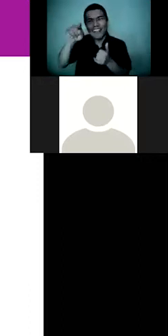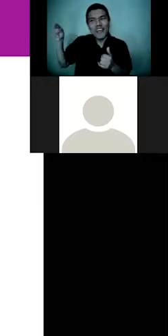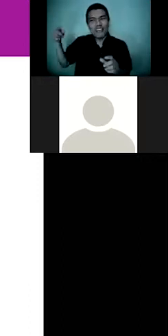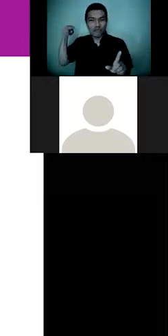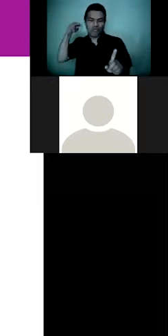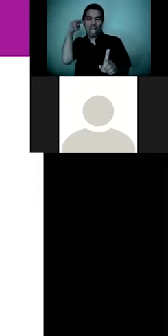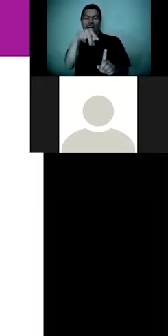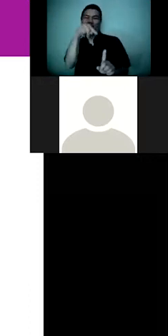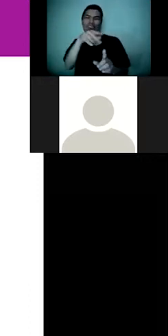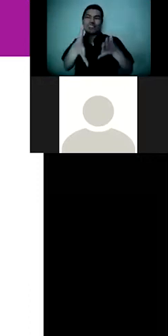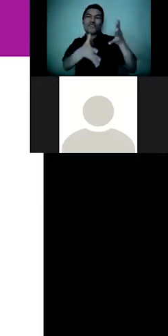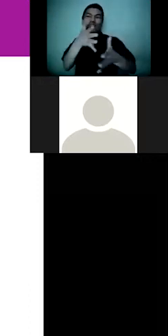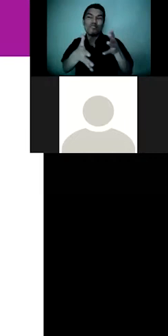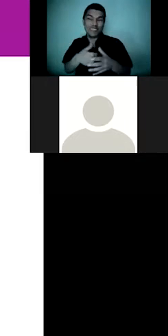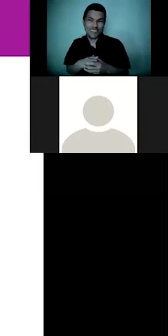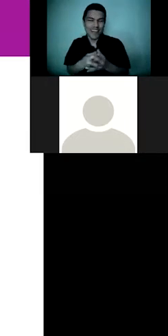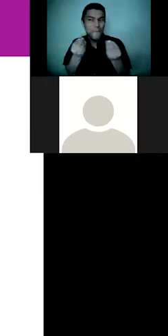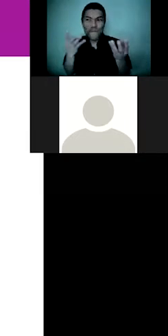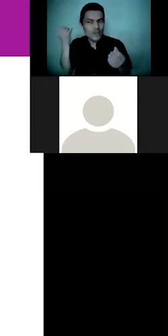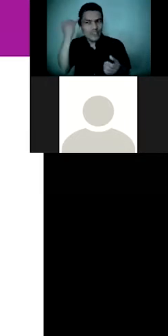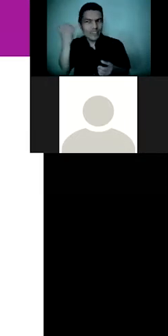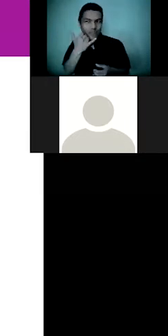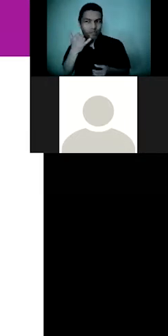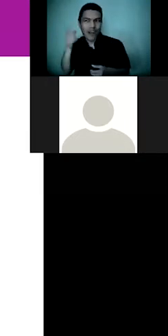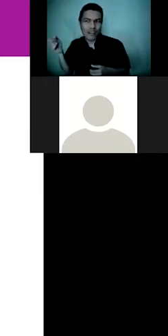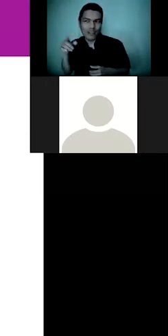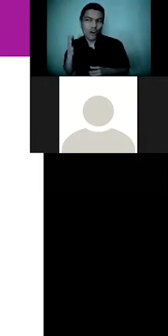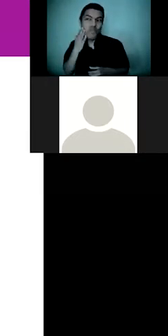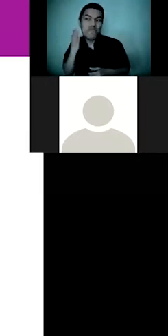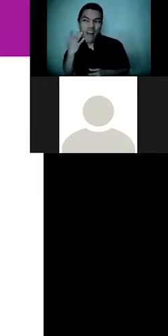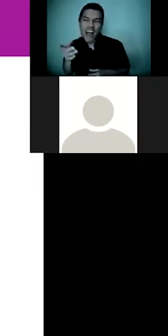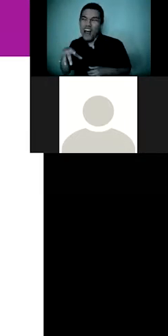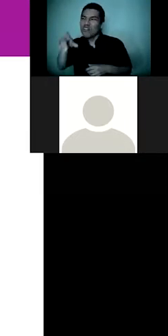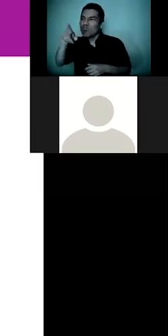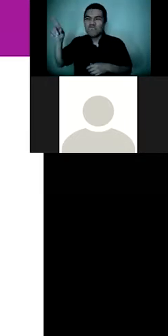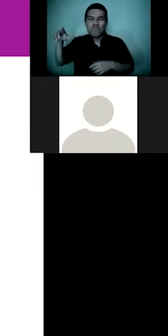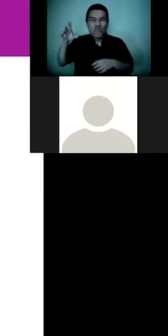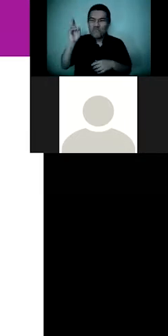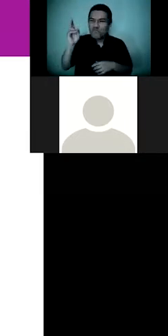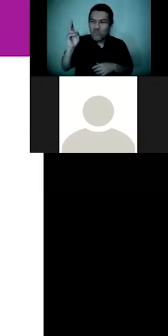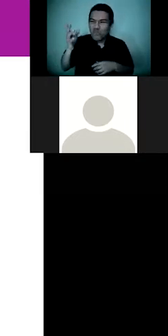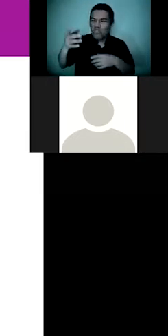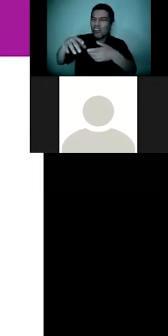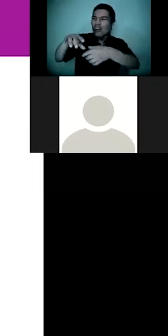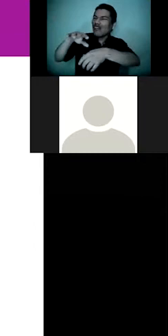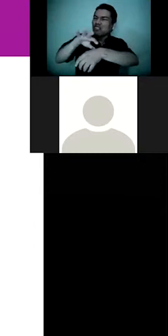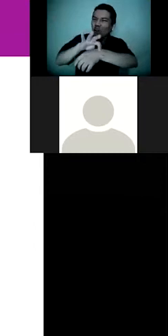algunas ideas equivocadas tienen de las lenguas de señas. Muchas ideas equivocadas. Los papás, las